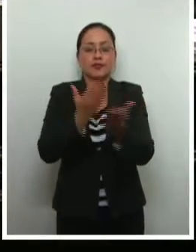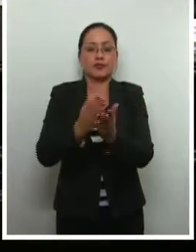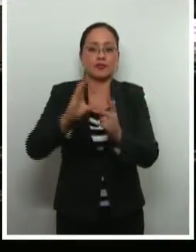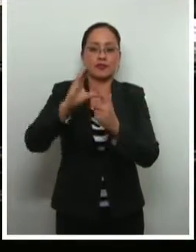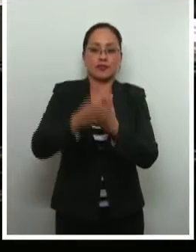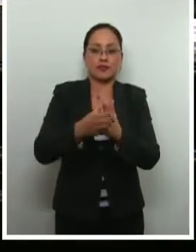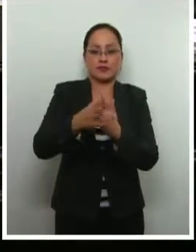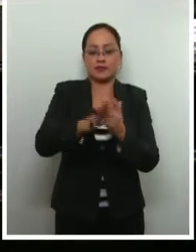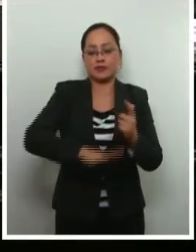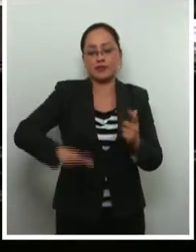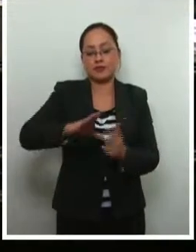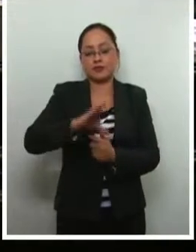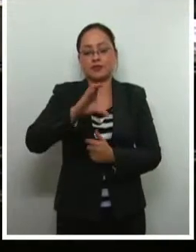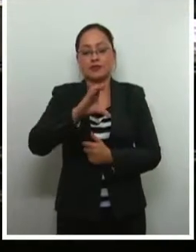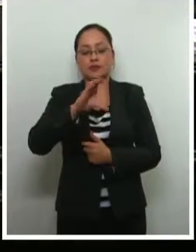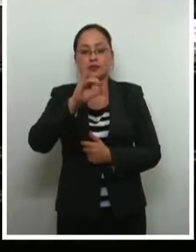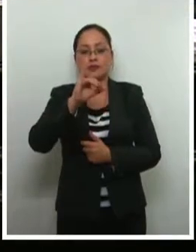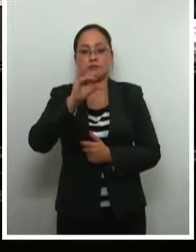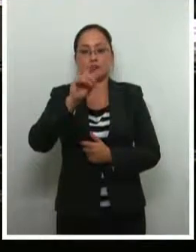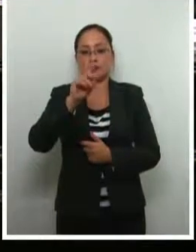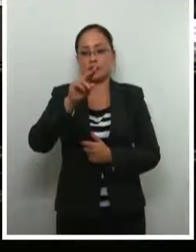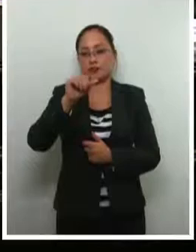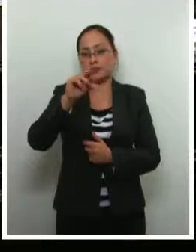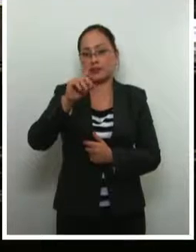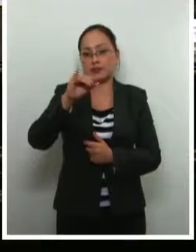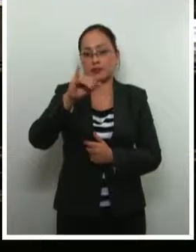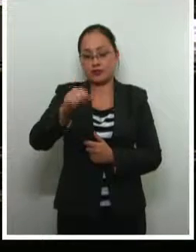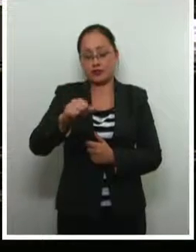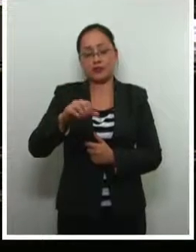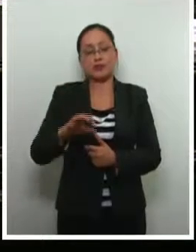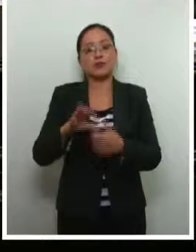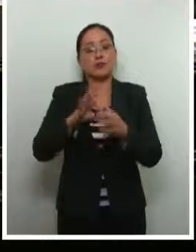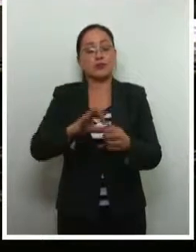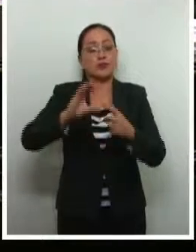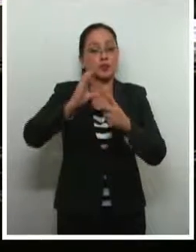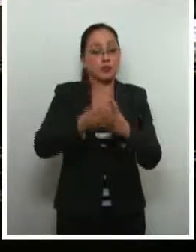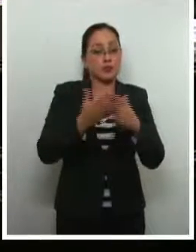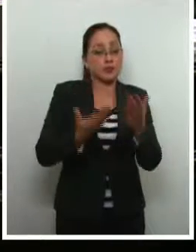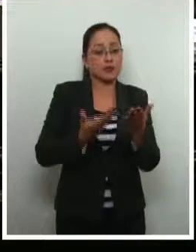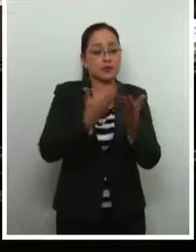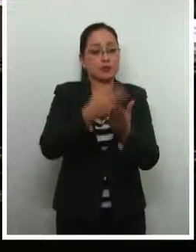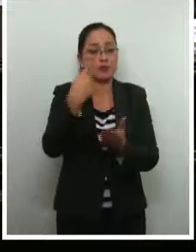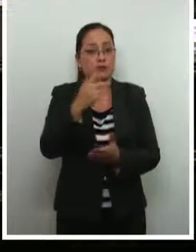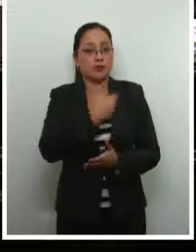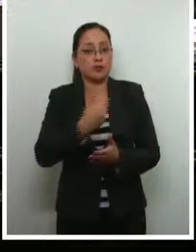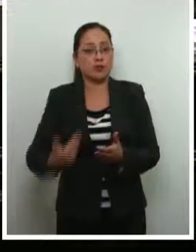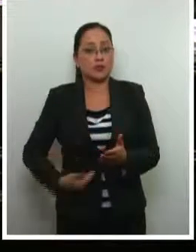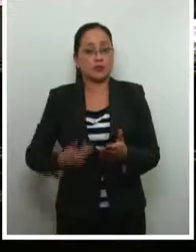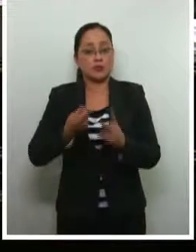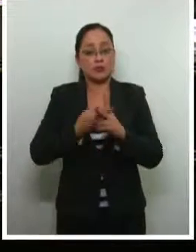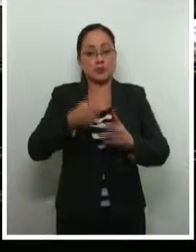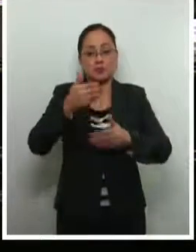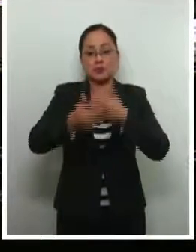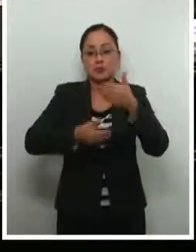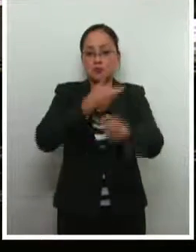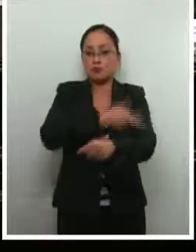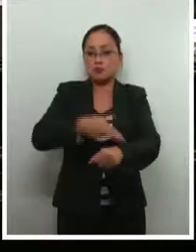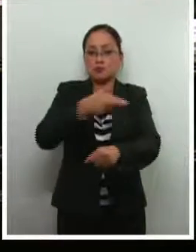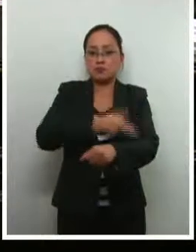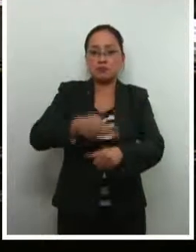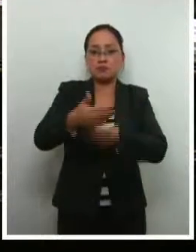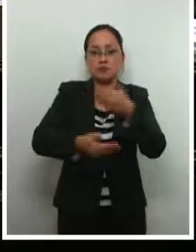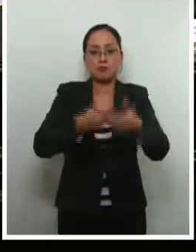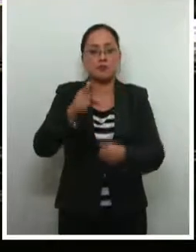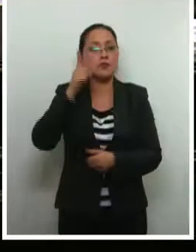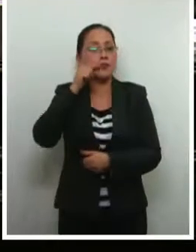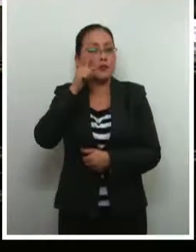de Ciudadanía, a fin de que la comisión, como lo ha planteado su presidente, pueda iniciar sus trabajos el día